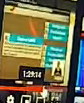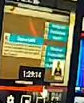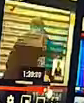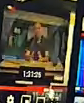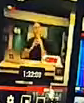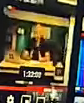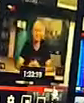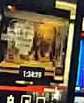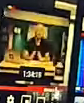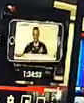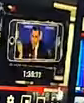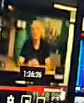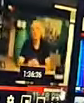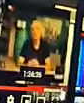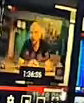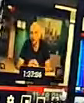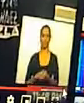la etiqueta es